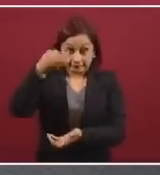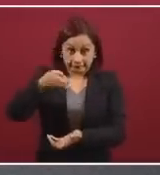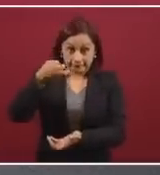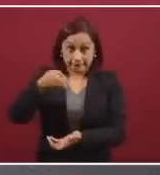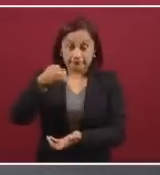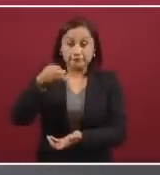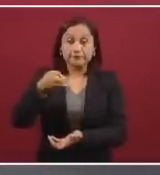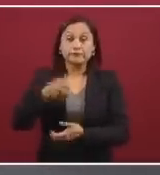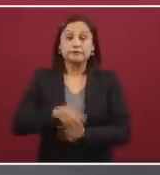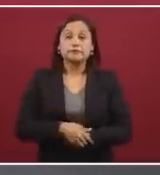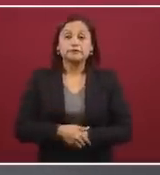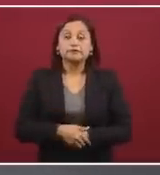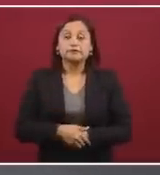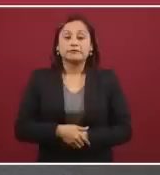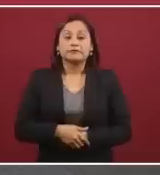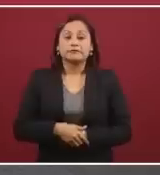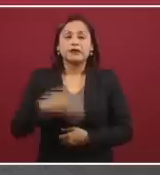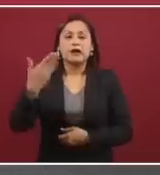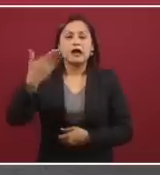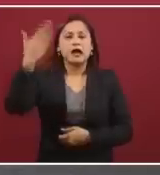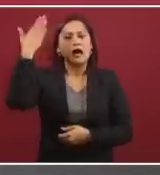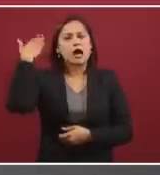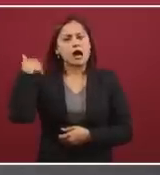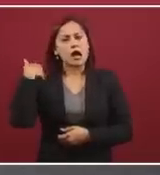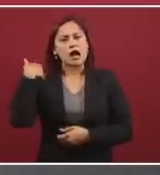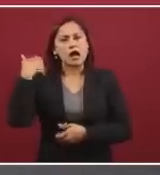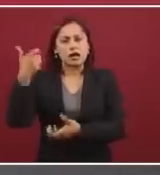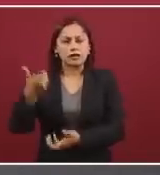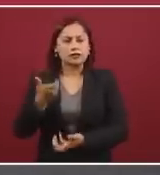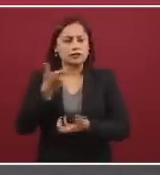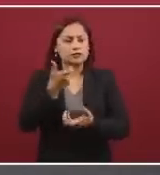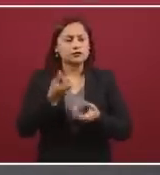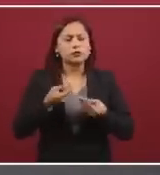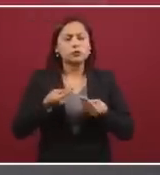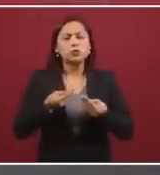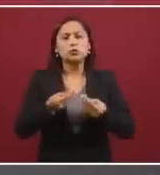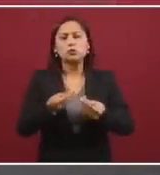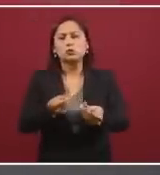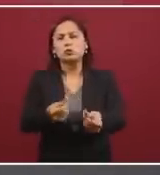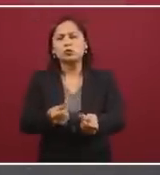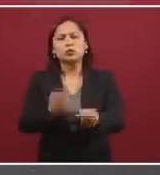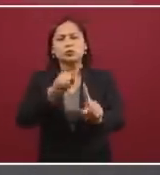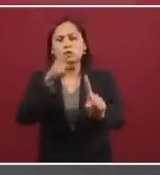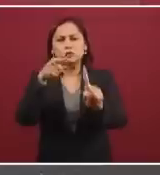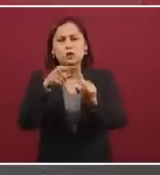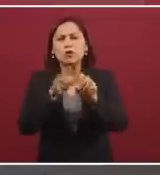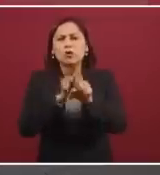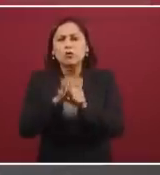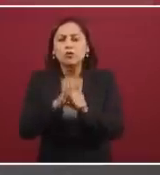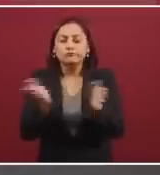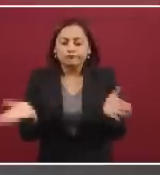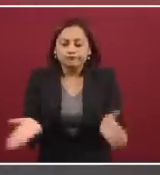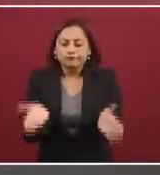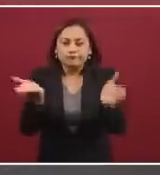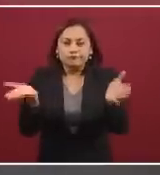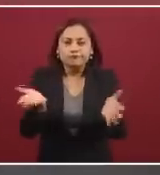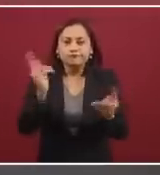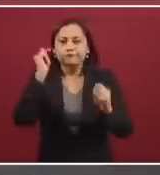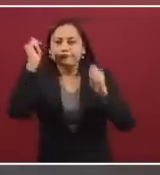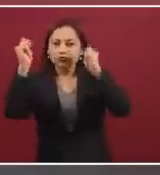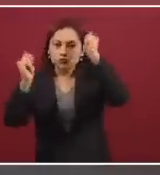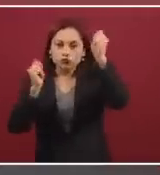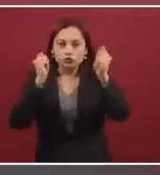era utilizado para la promoción turística como se detectó de